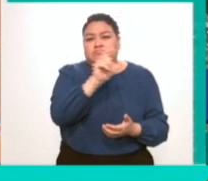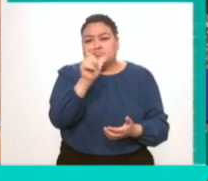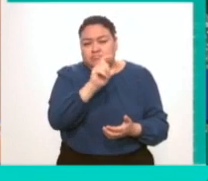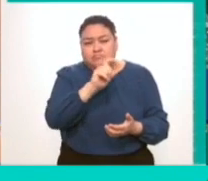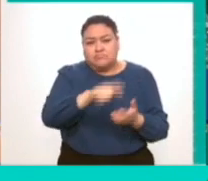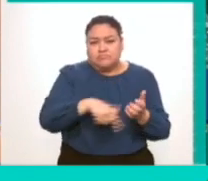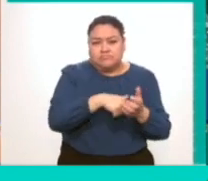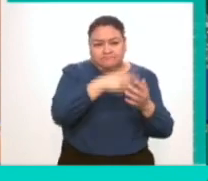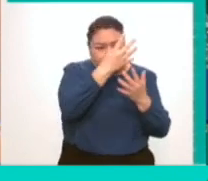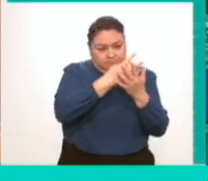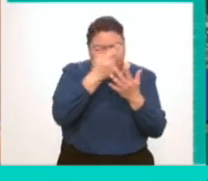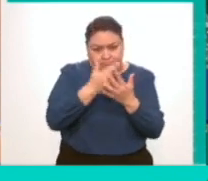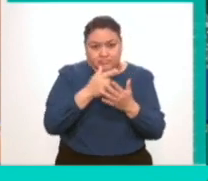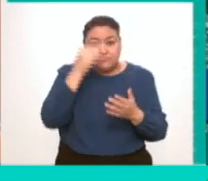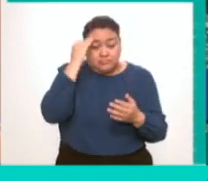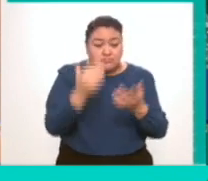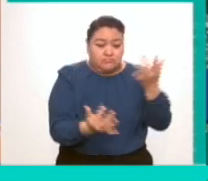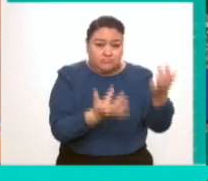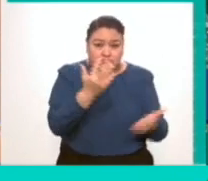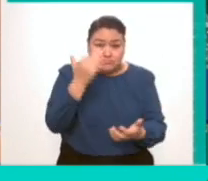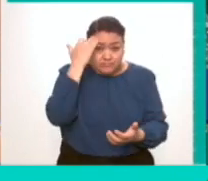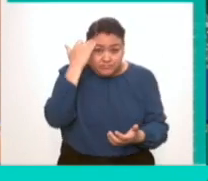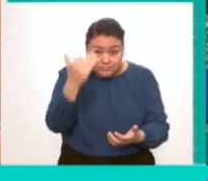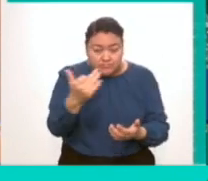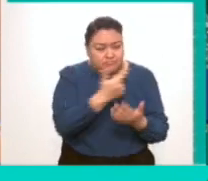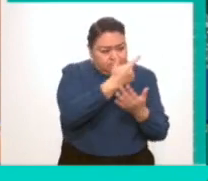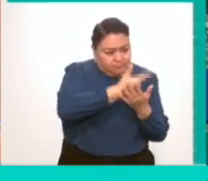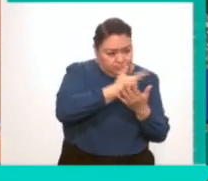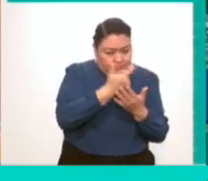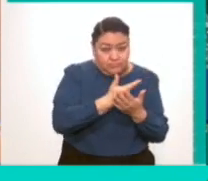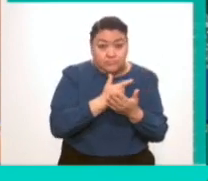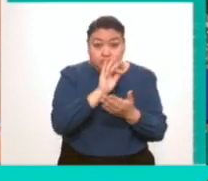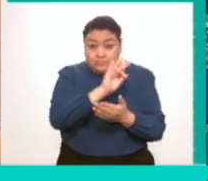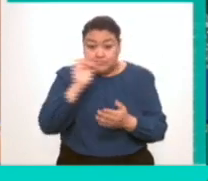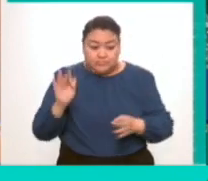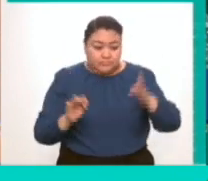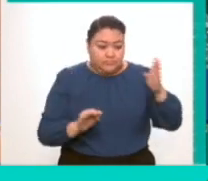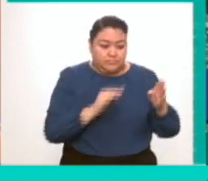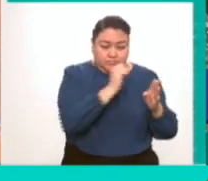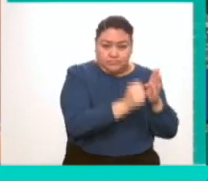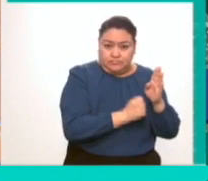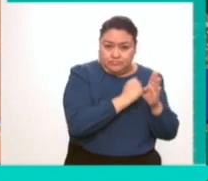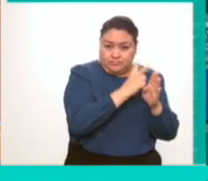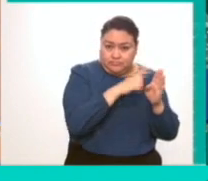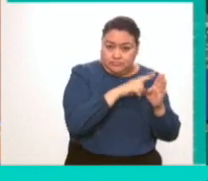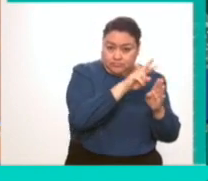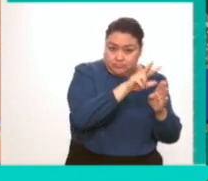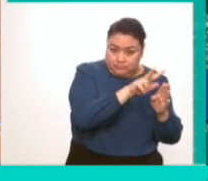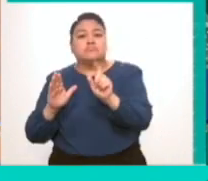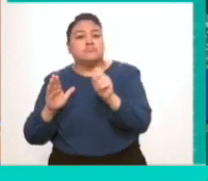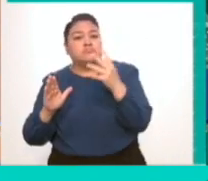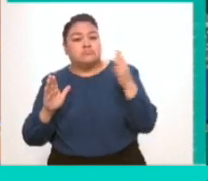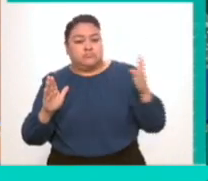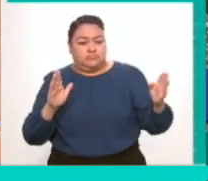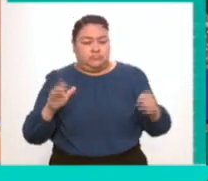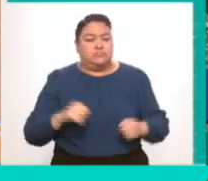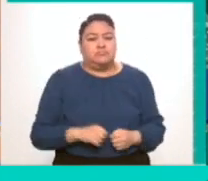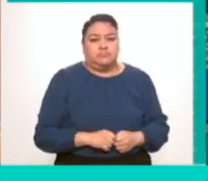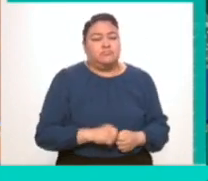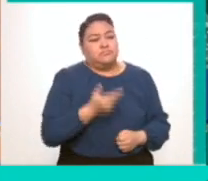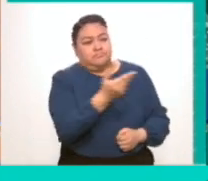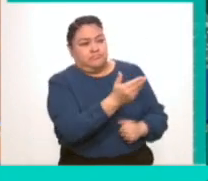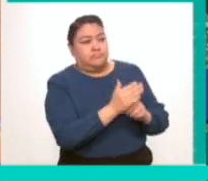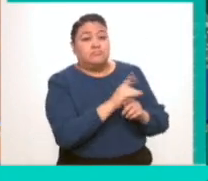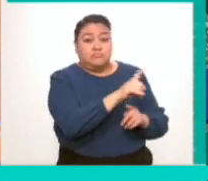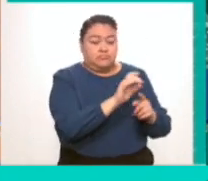sanitario y duración del incendio dentro del periodo comprendido de 2018 a 2024 en respuesta la